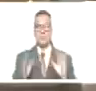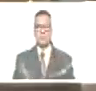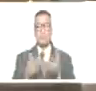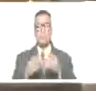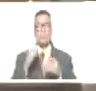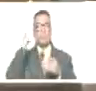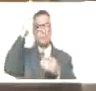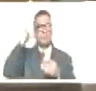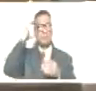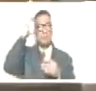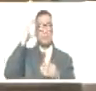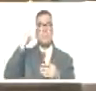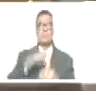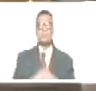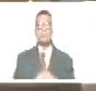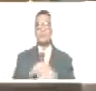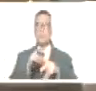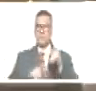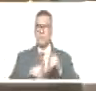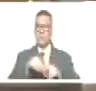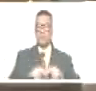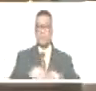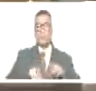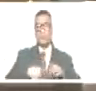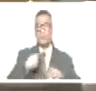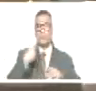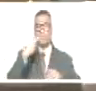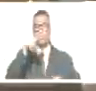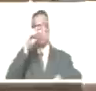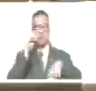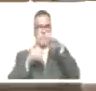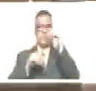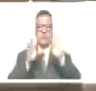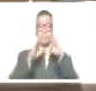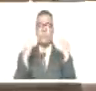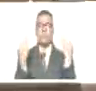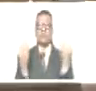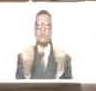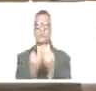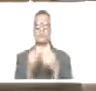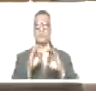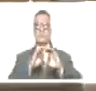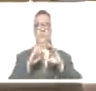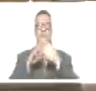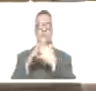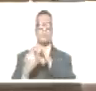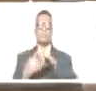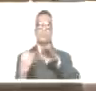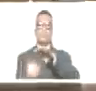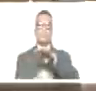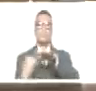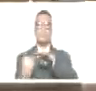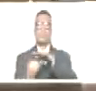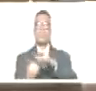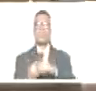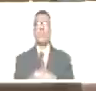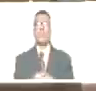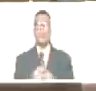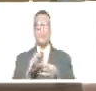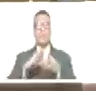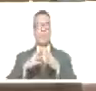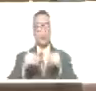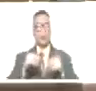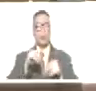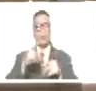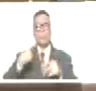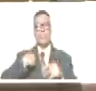concienciación, formación y capacitación a las familias, comunidades e instituciones sobre las condiciones de las